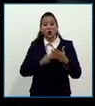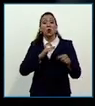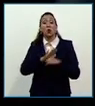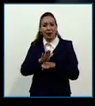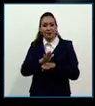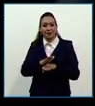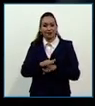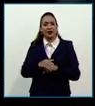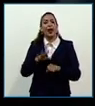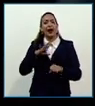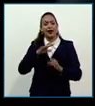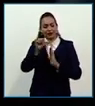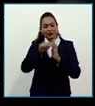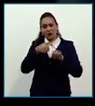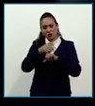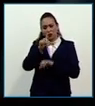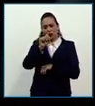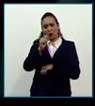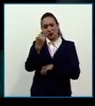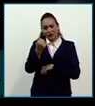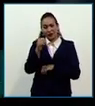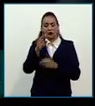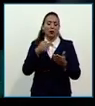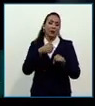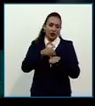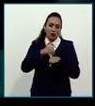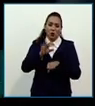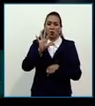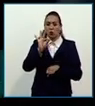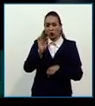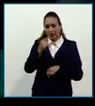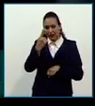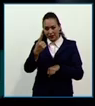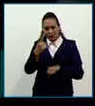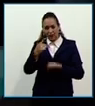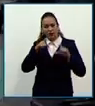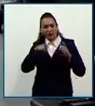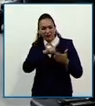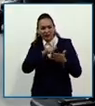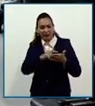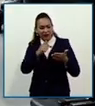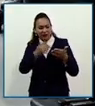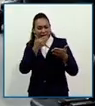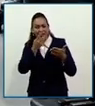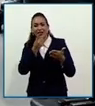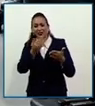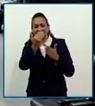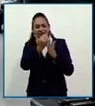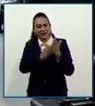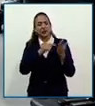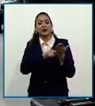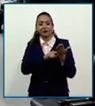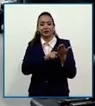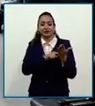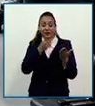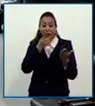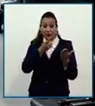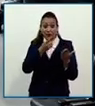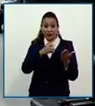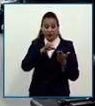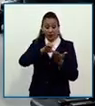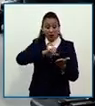pétrea prevista en los artículos 29 y 41 constitucional, es decir, disposiciones que conllevan el espíritu mismo de la